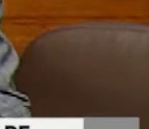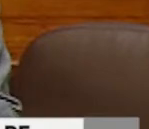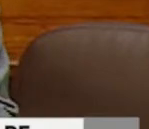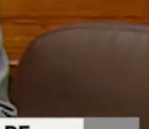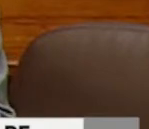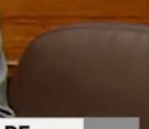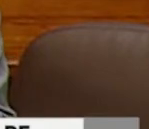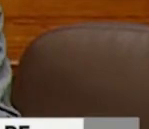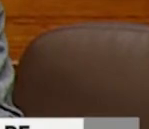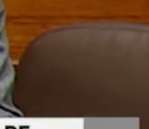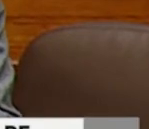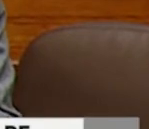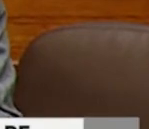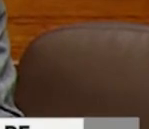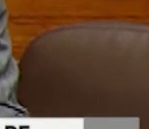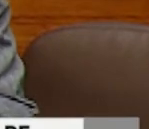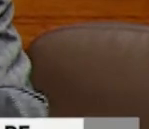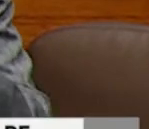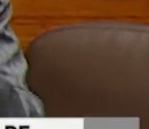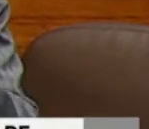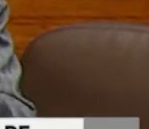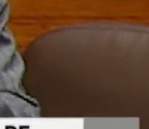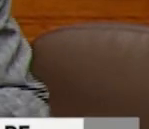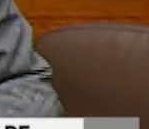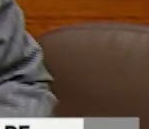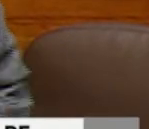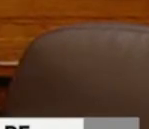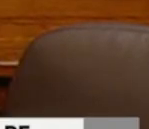pido que vaya a la Comisión de Presupuesto para una